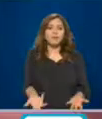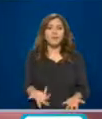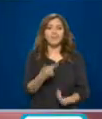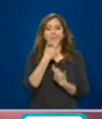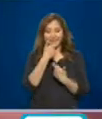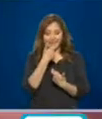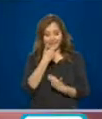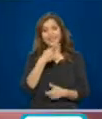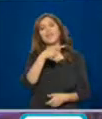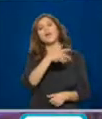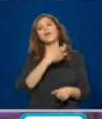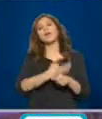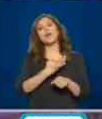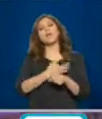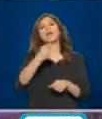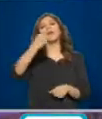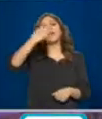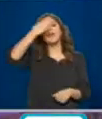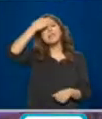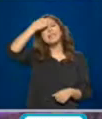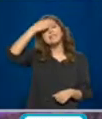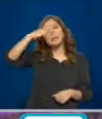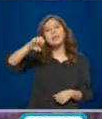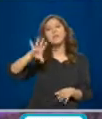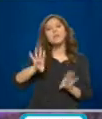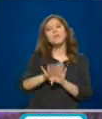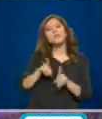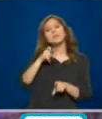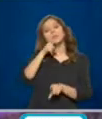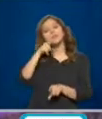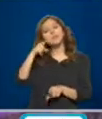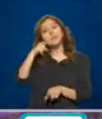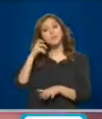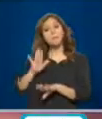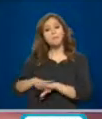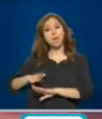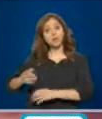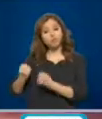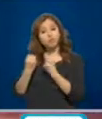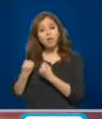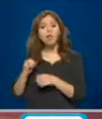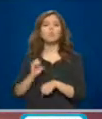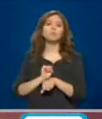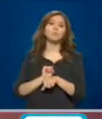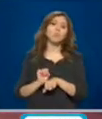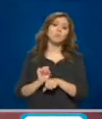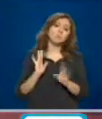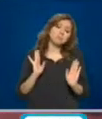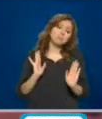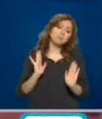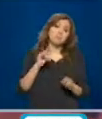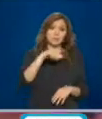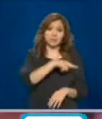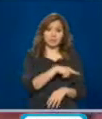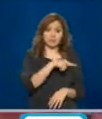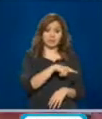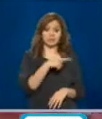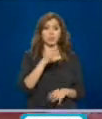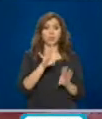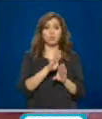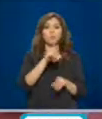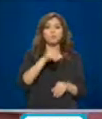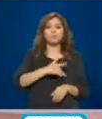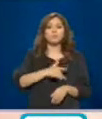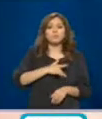La experiencia, bueno, puede ser más intensa o menos intensa. Sin embargo, el orgasmo es el orgasmo. Sí. Y tiene una característica muy